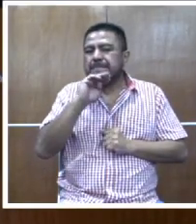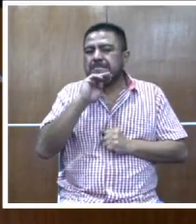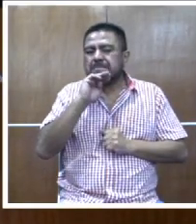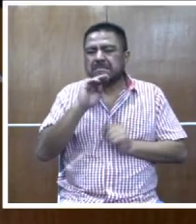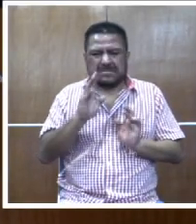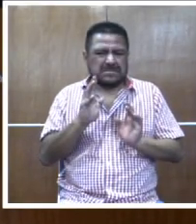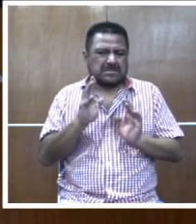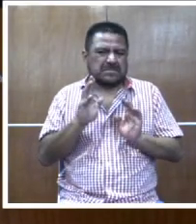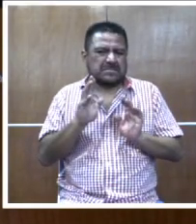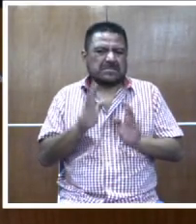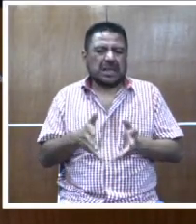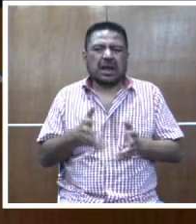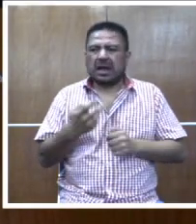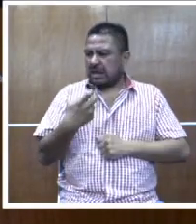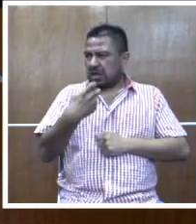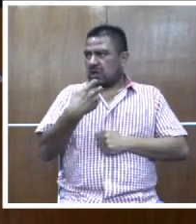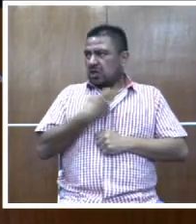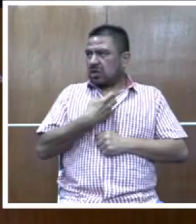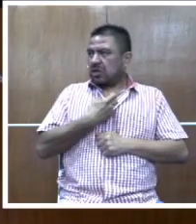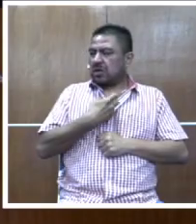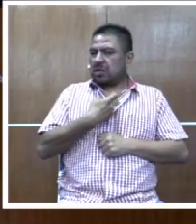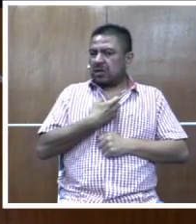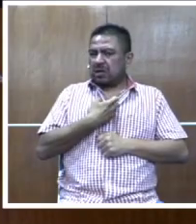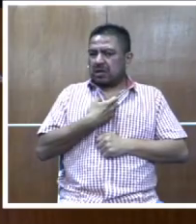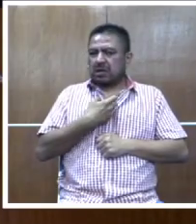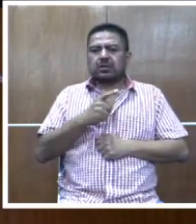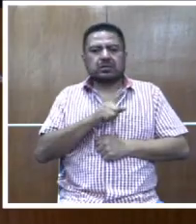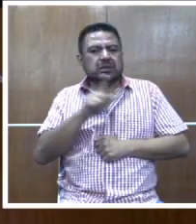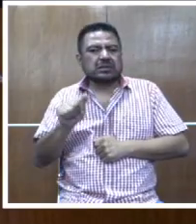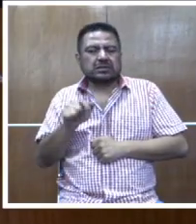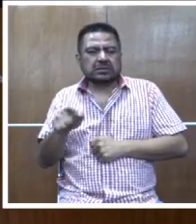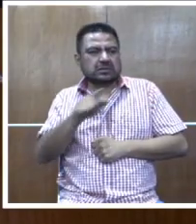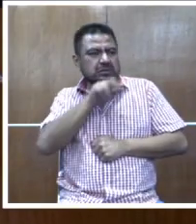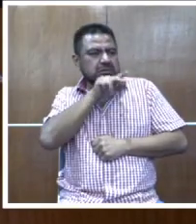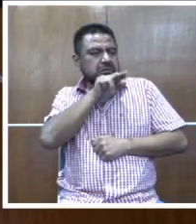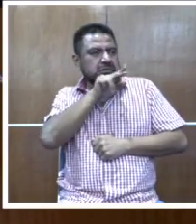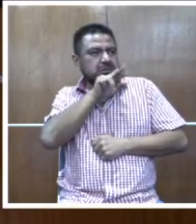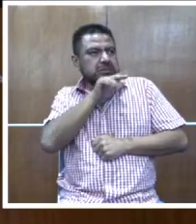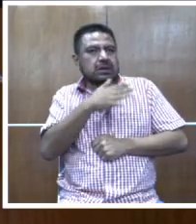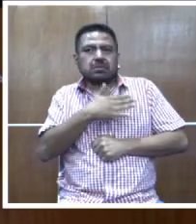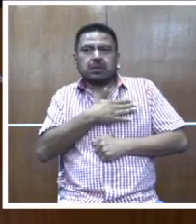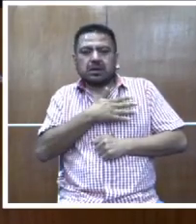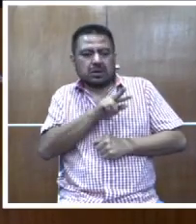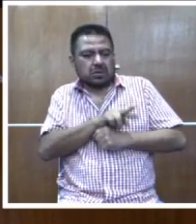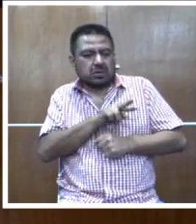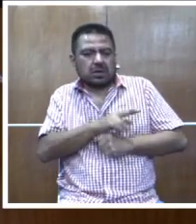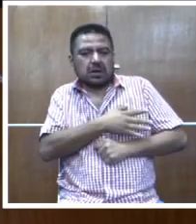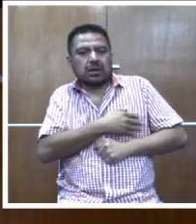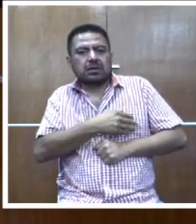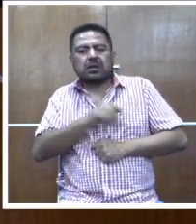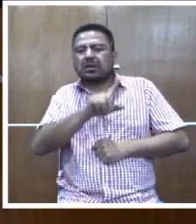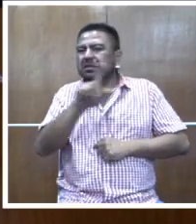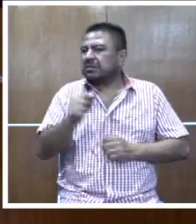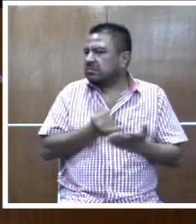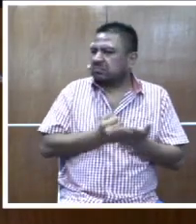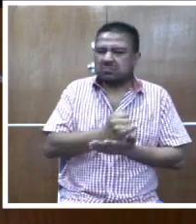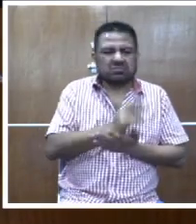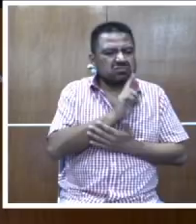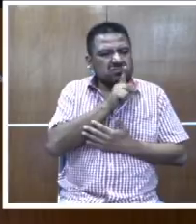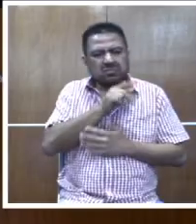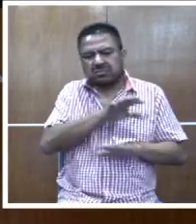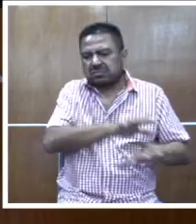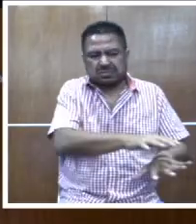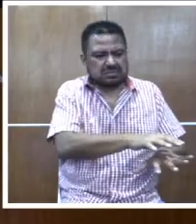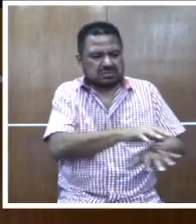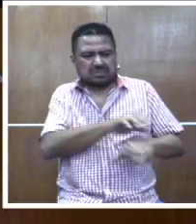ya es la acusada, por la preocupación que tuvo de cuidar a su hijo y toma la decisión de acogerse a